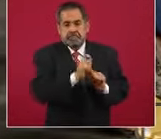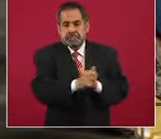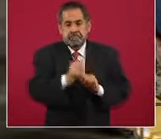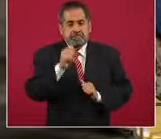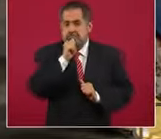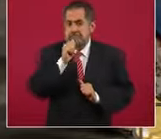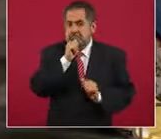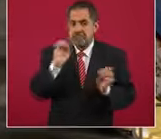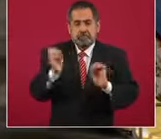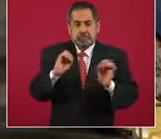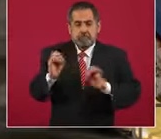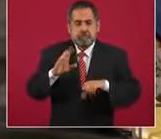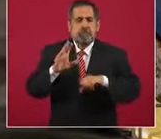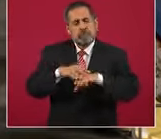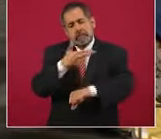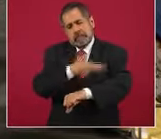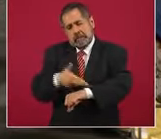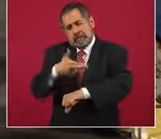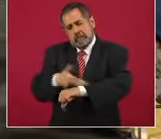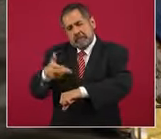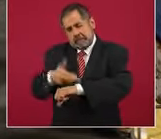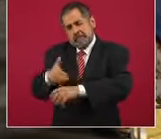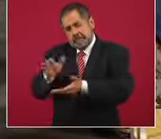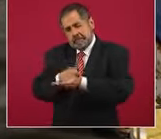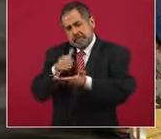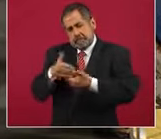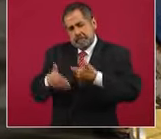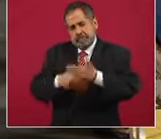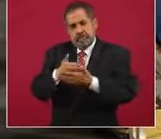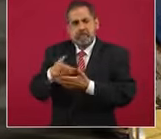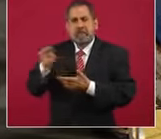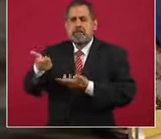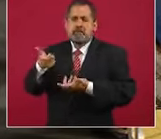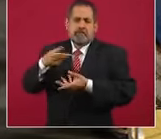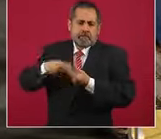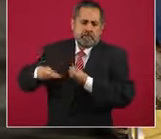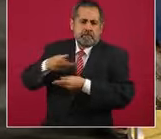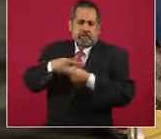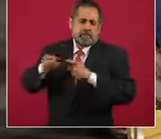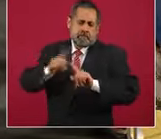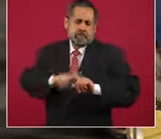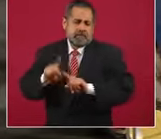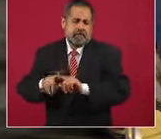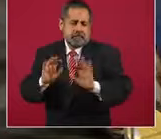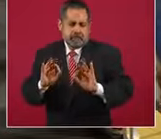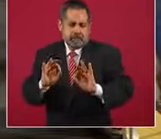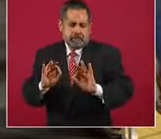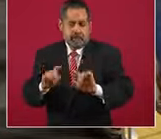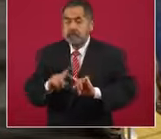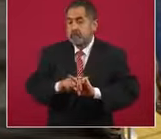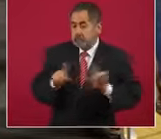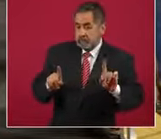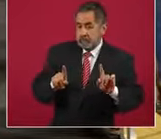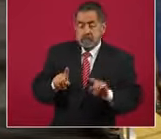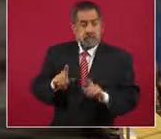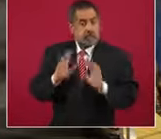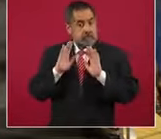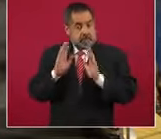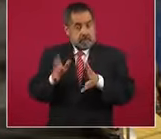recursos, esto por trámites que se están haciendo o porque el recurso está fluyendo o etcétera, pero esto es distinto. Esto es cuando